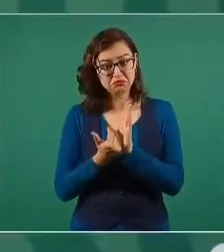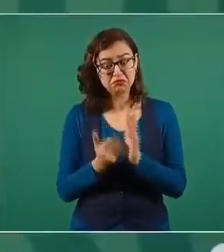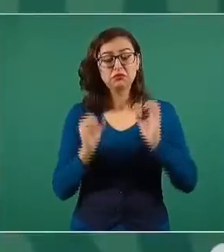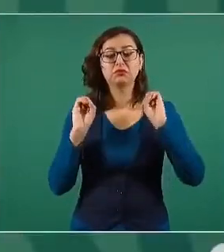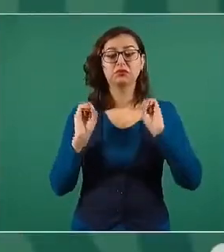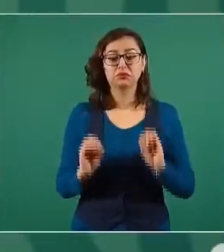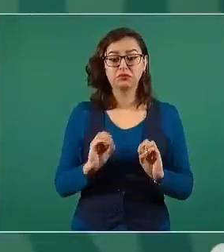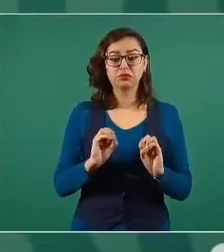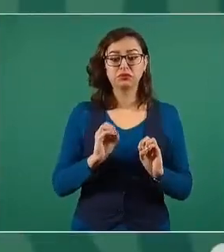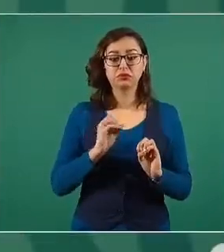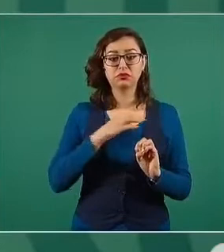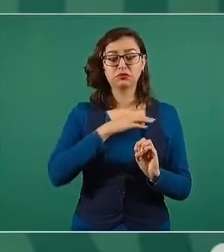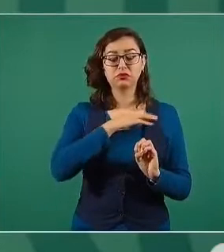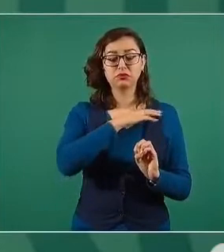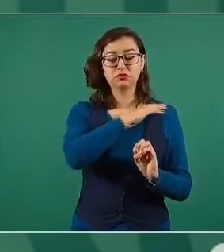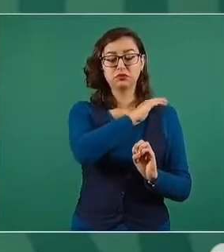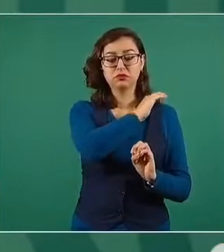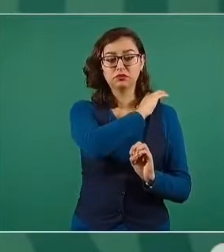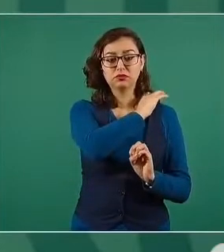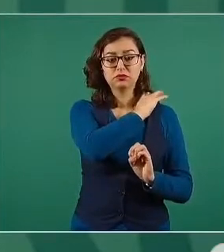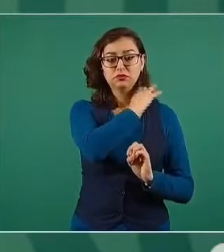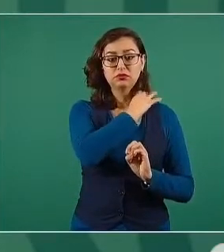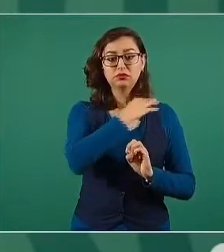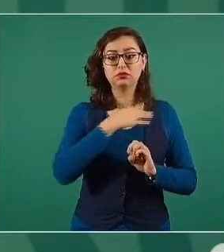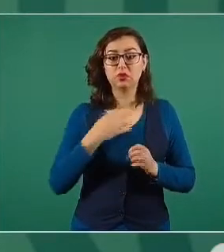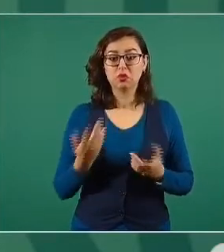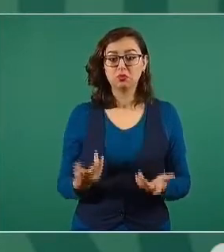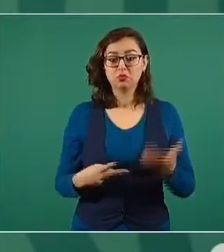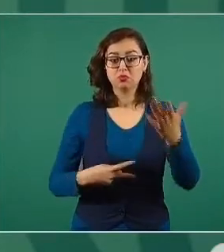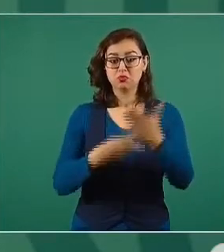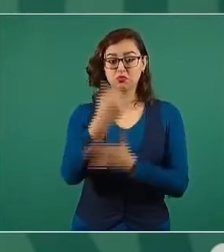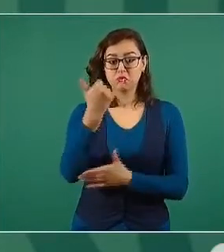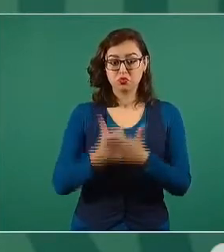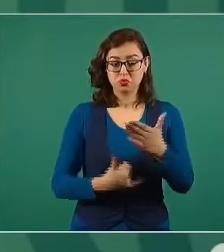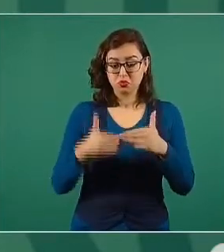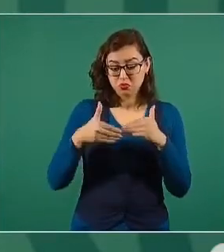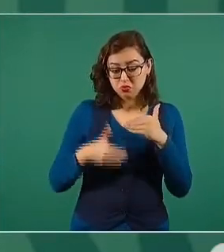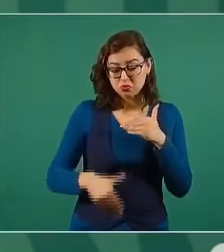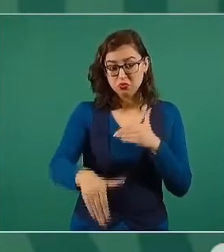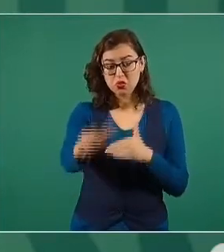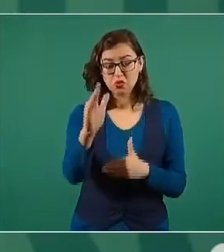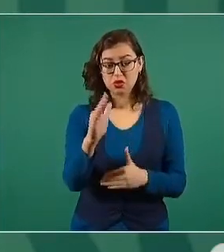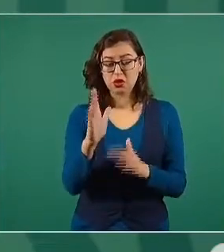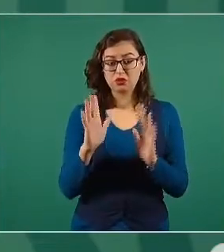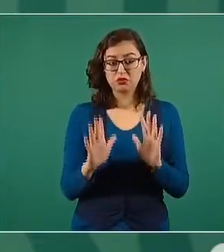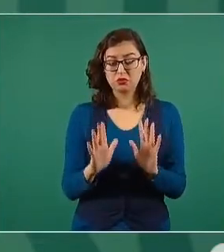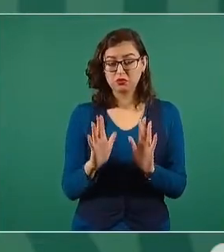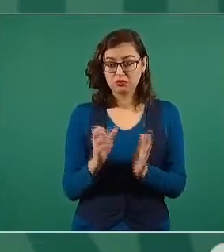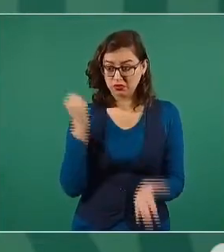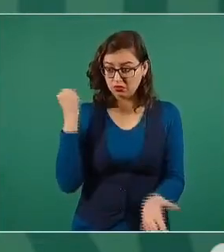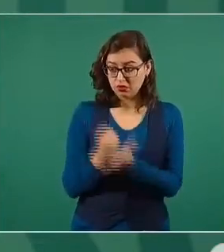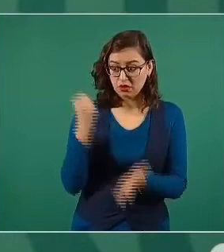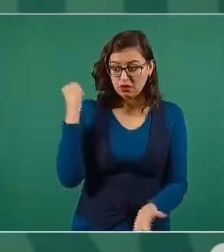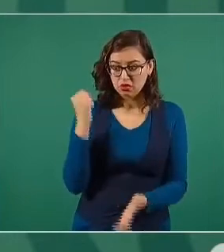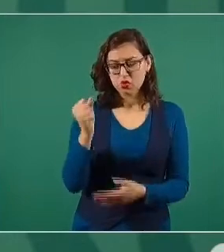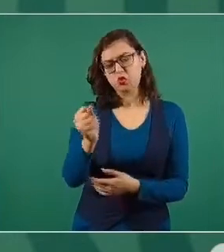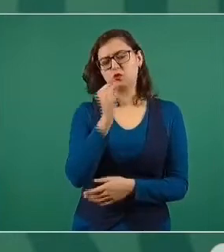todavía es un proyecto y no está